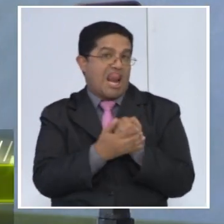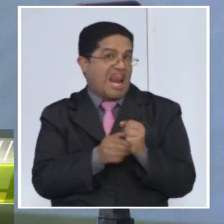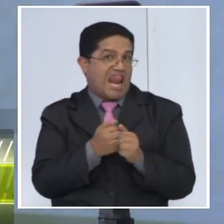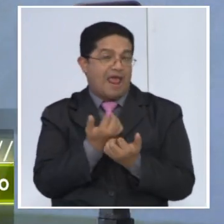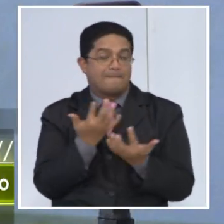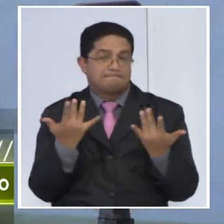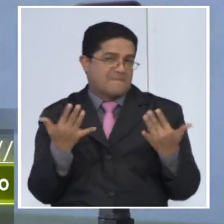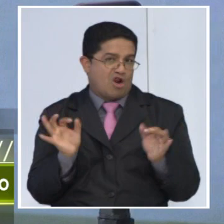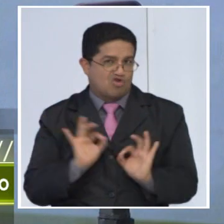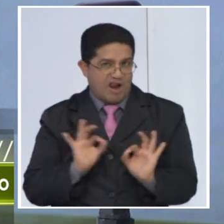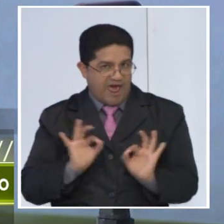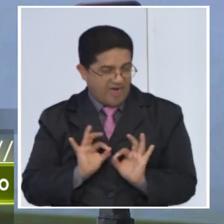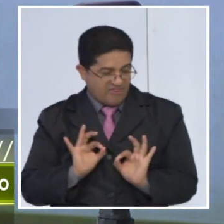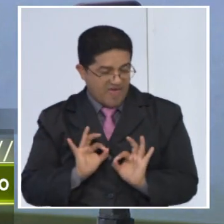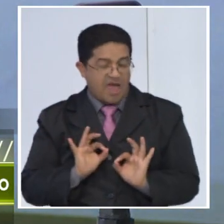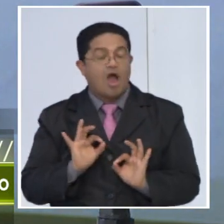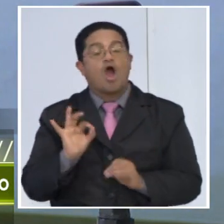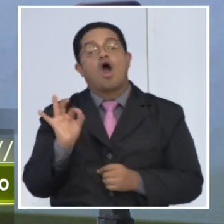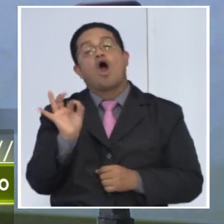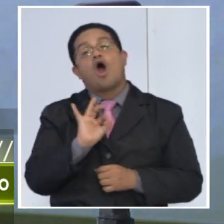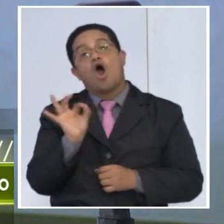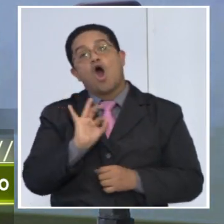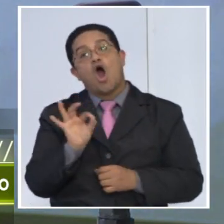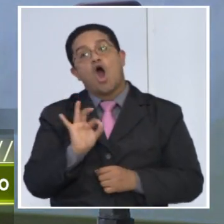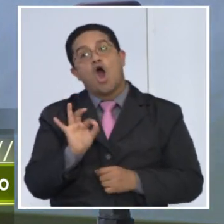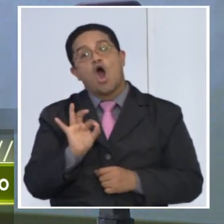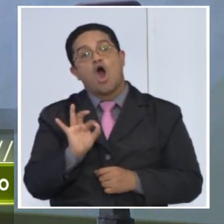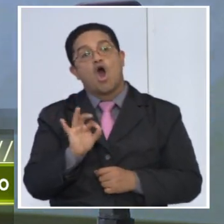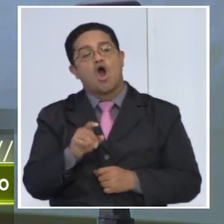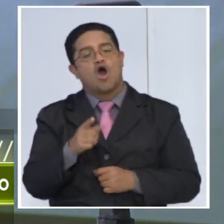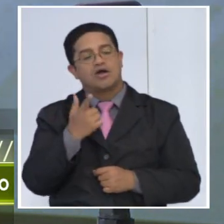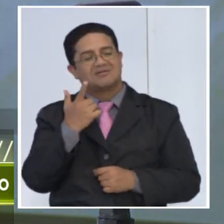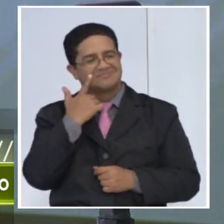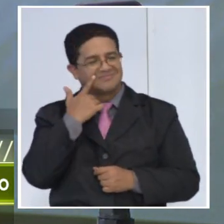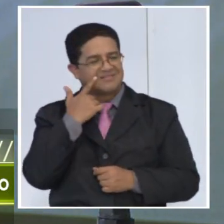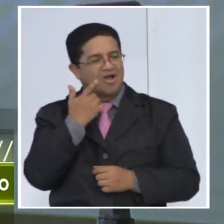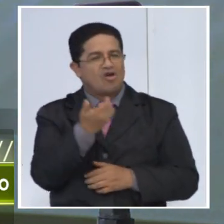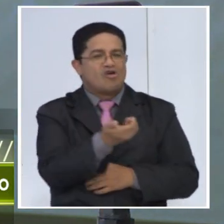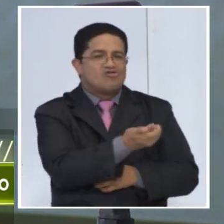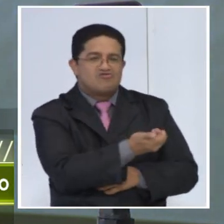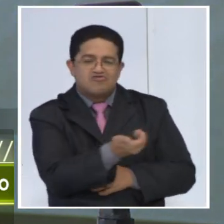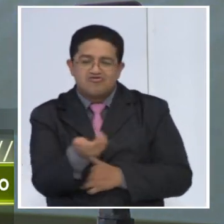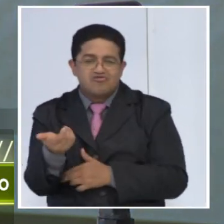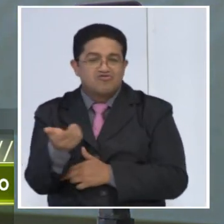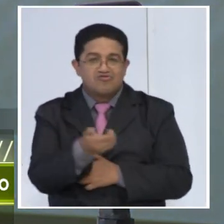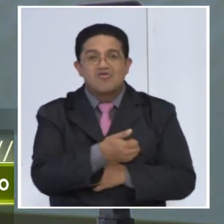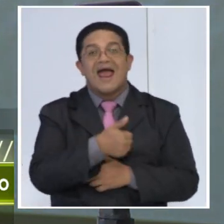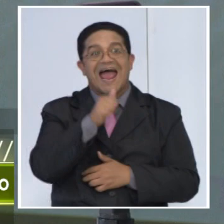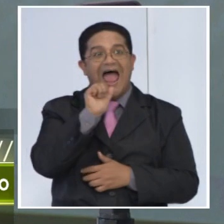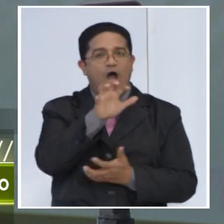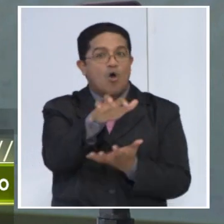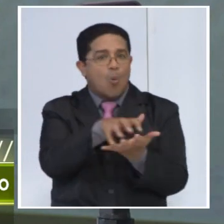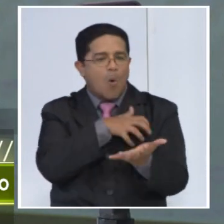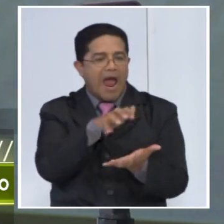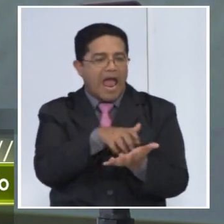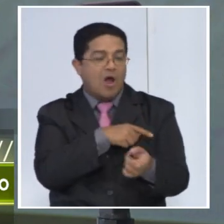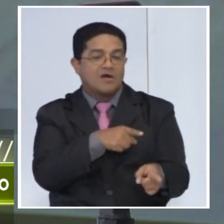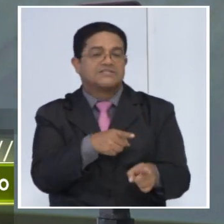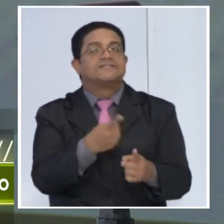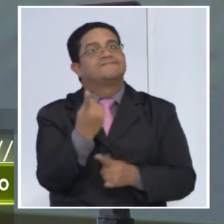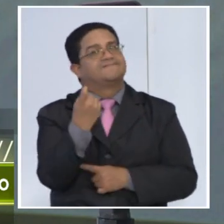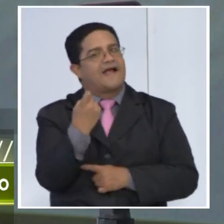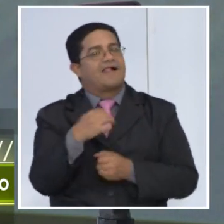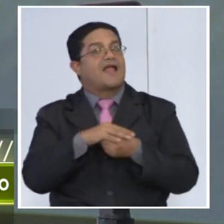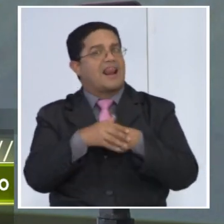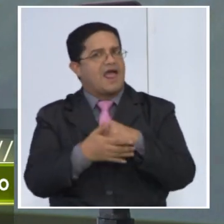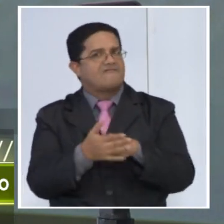baño, por ejemplo, o cuando no se tiene cuidado en el riego de hortalizas, vegetales, y estos no son bien lavados para el